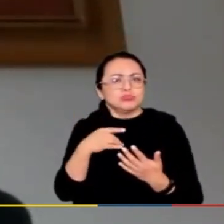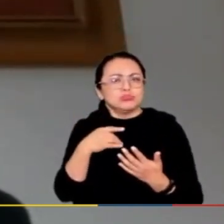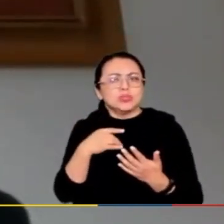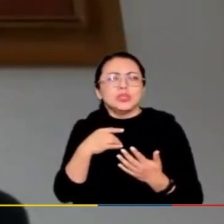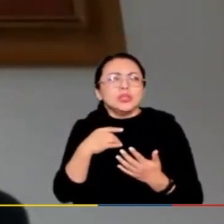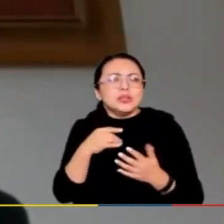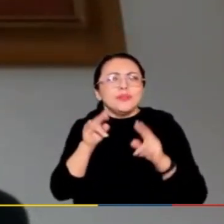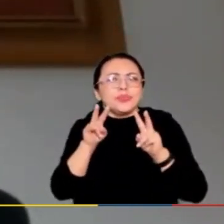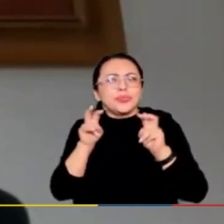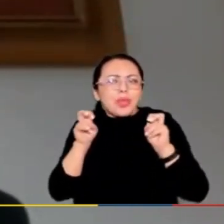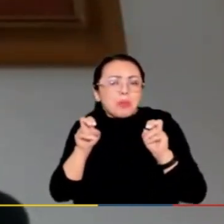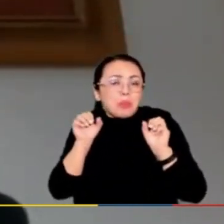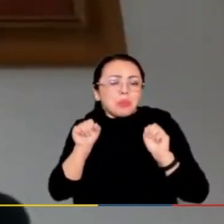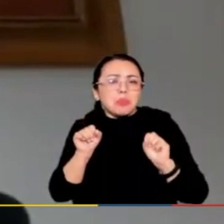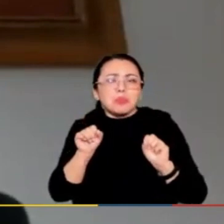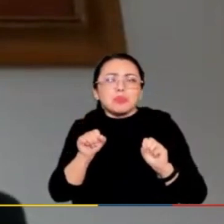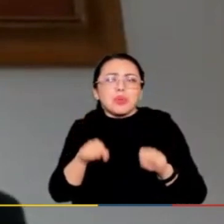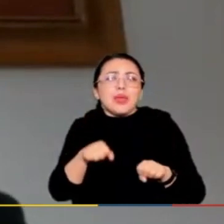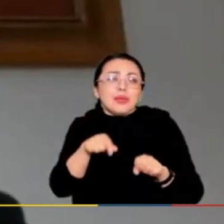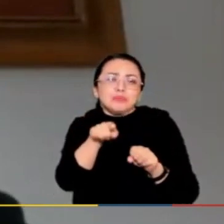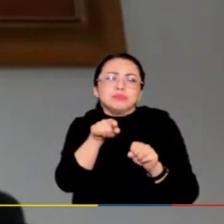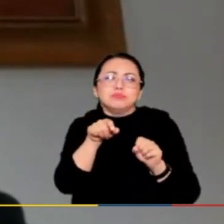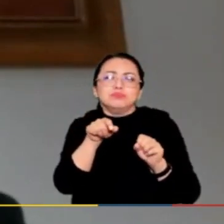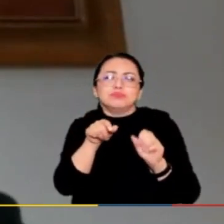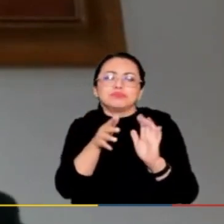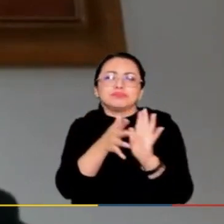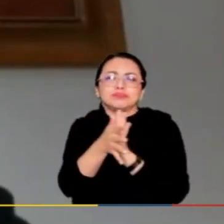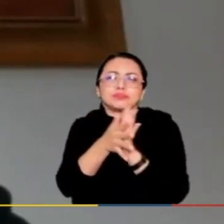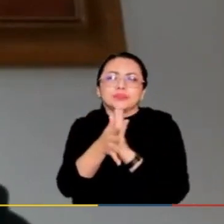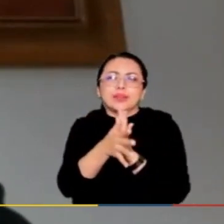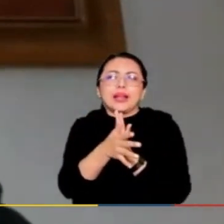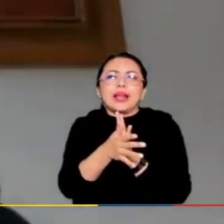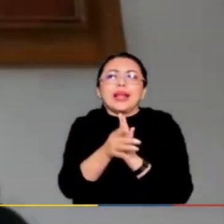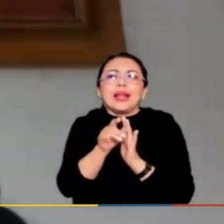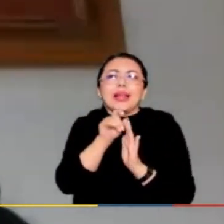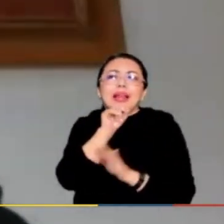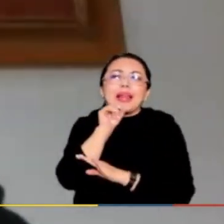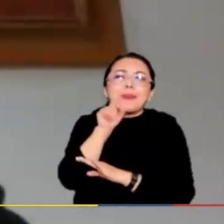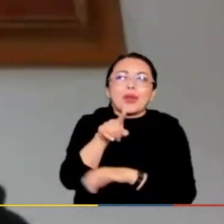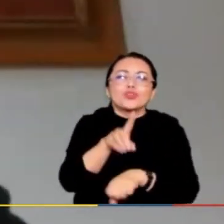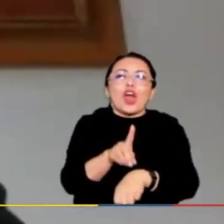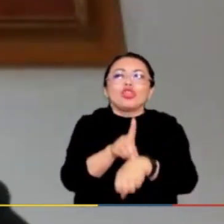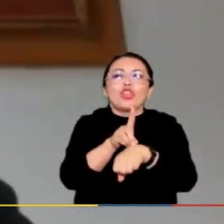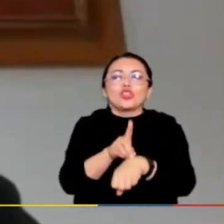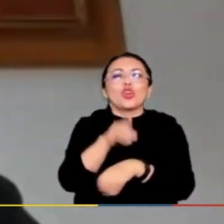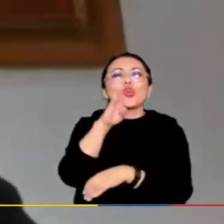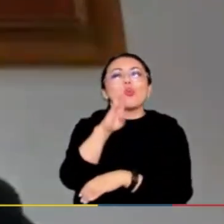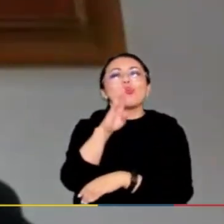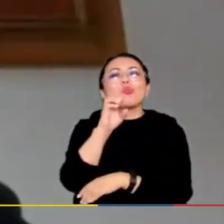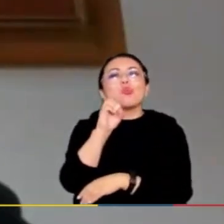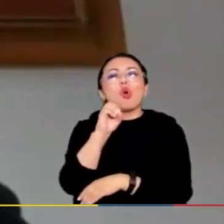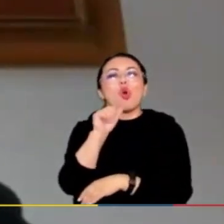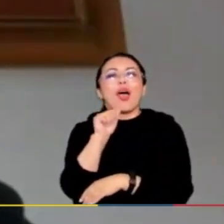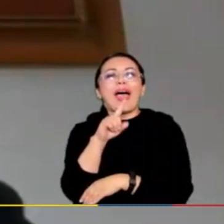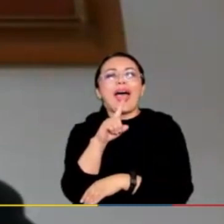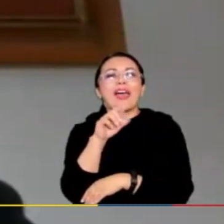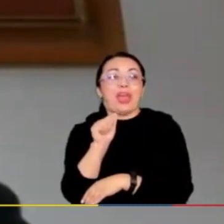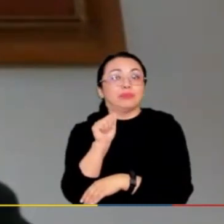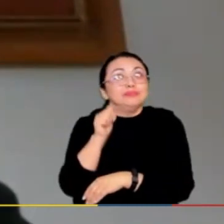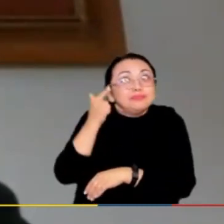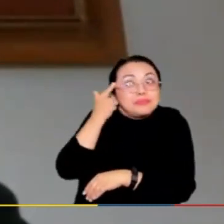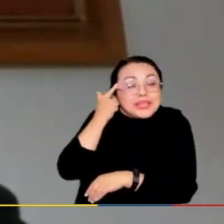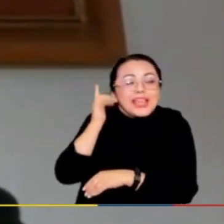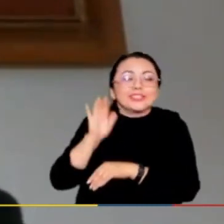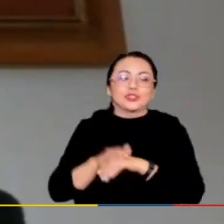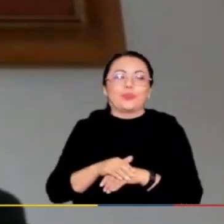para formular, entonces, lo más concreto posible, y creo que la pregunta va dirigida al doctor Boada, me imagino. Entonces, doctor